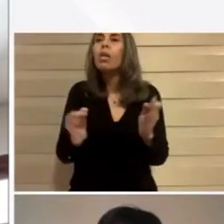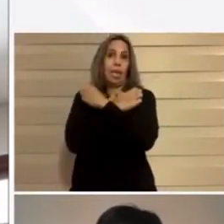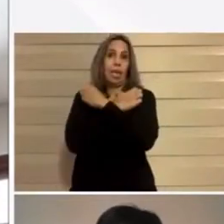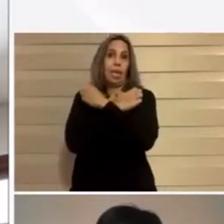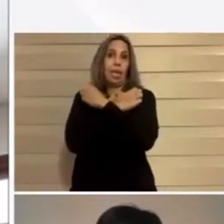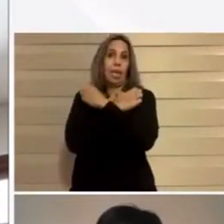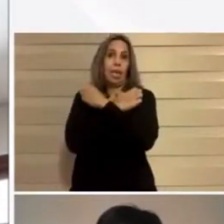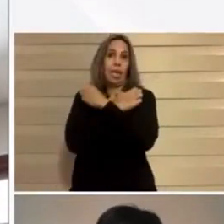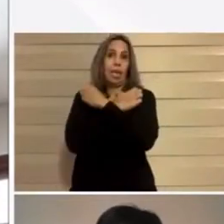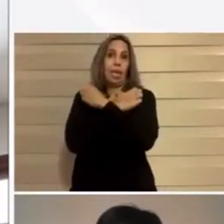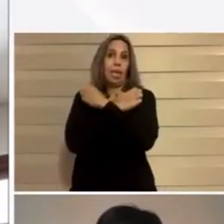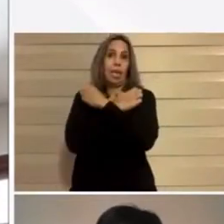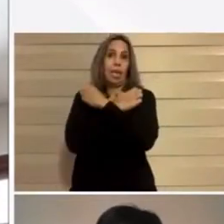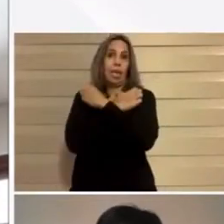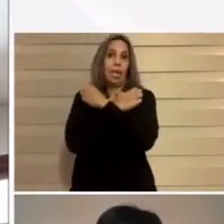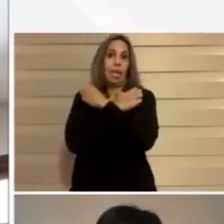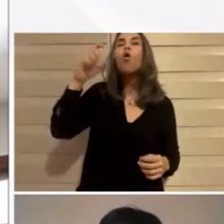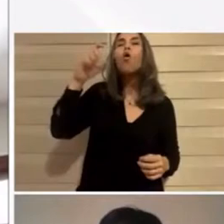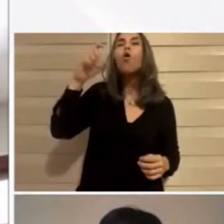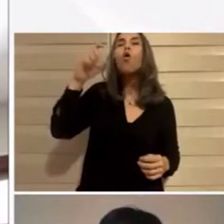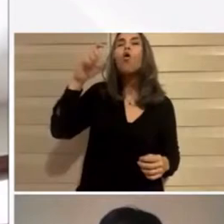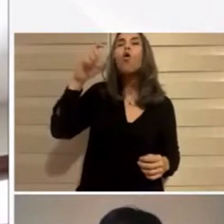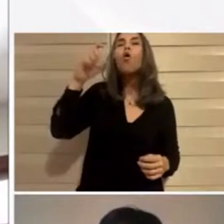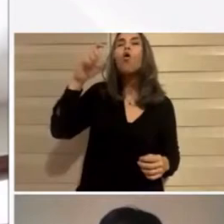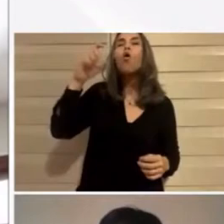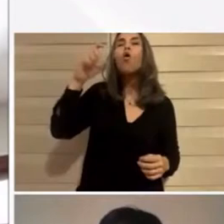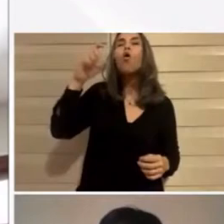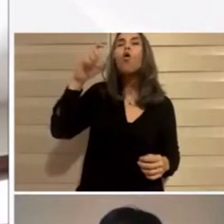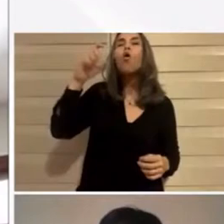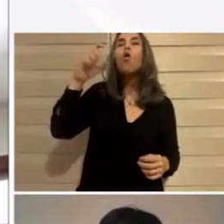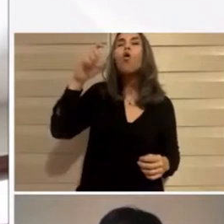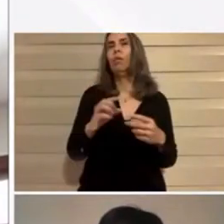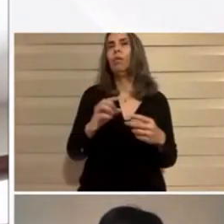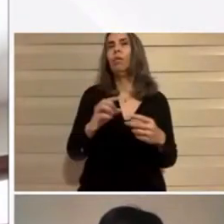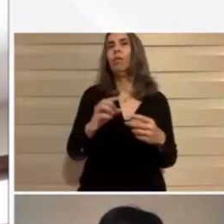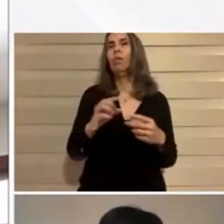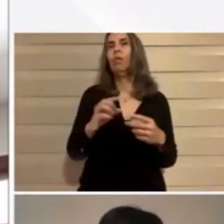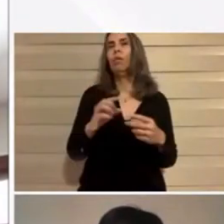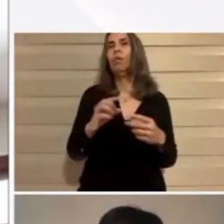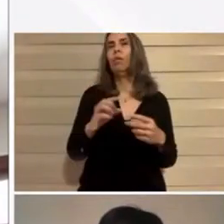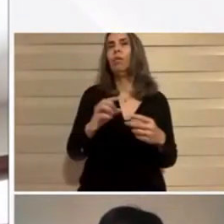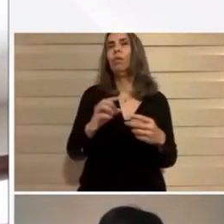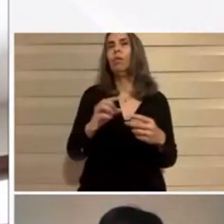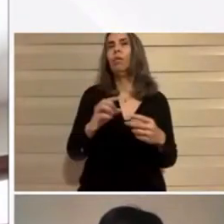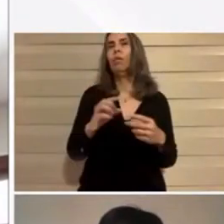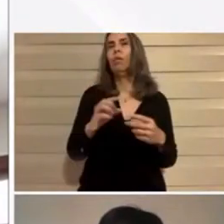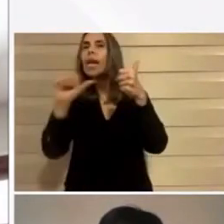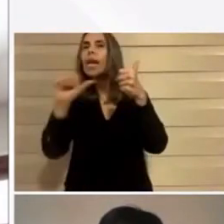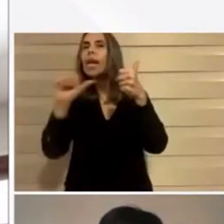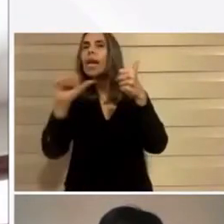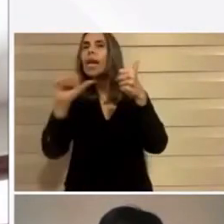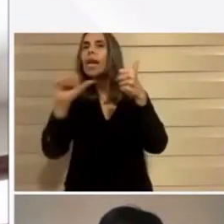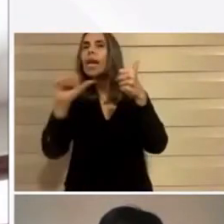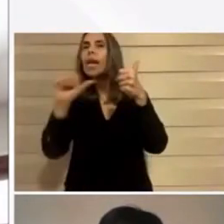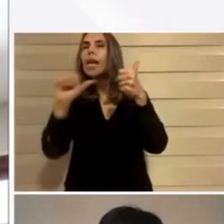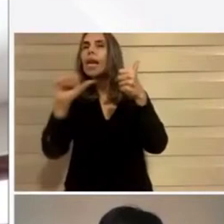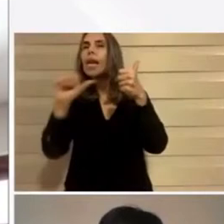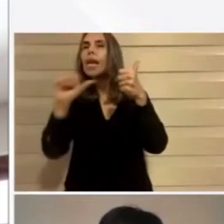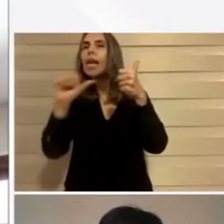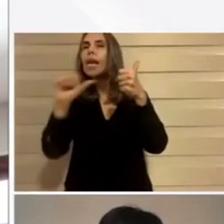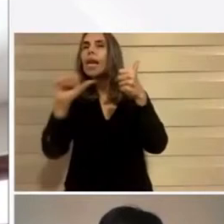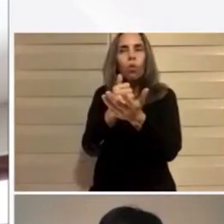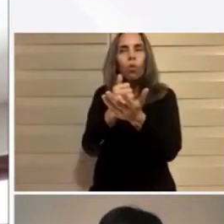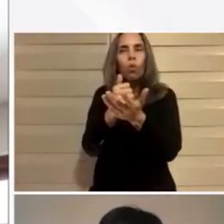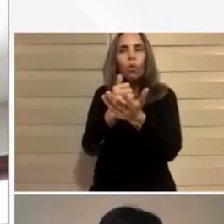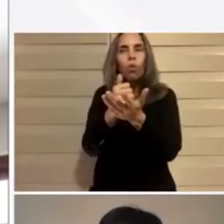nos ayudan a descubrir cómo funciona el mundo. En la clase de biología aprendes cómo funcionan los seres vivos.